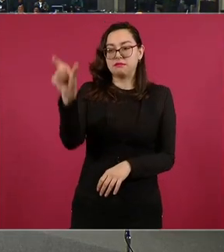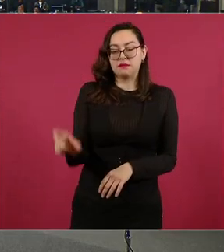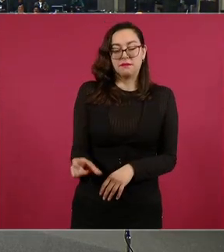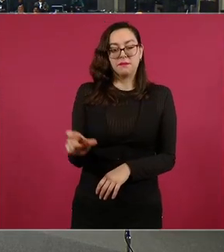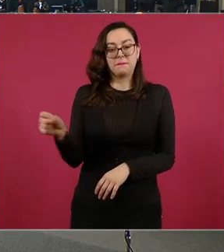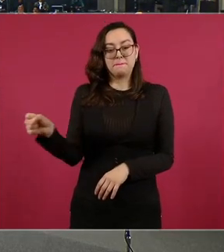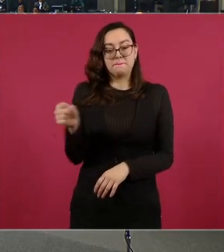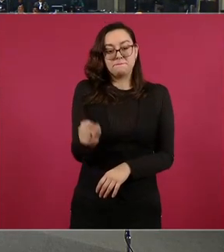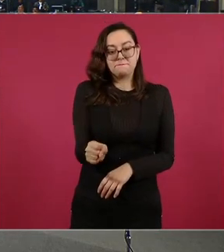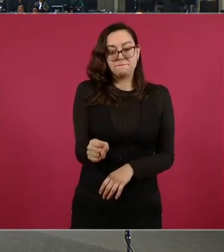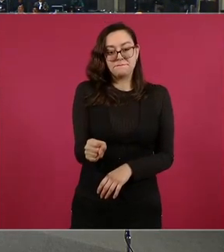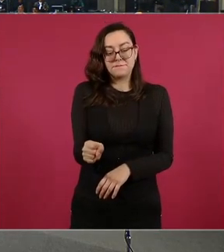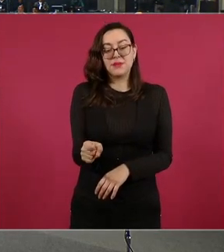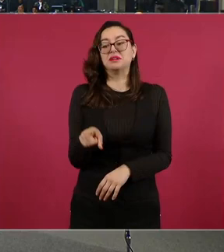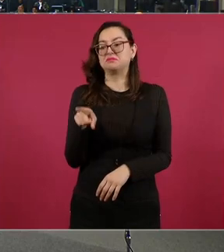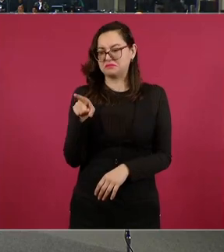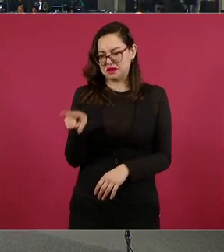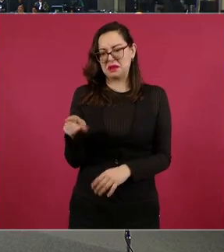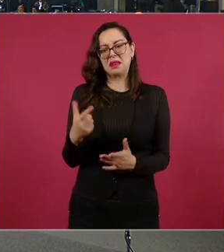ese pequeño burgués